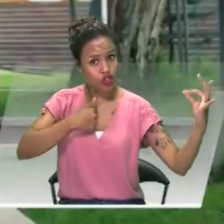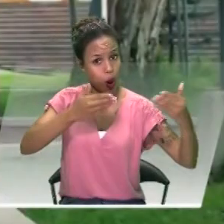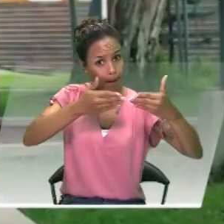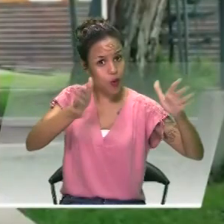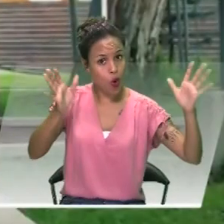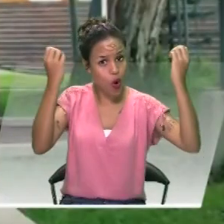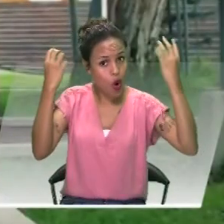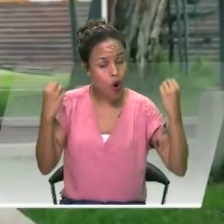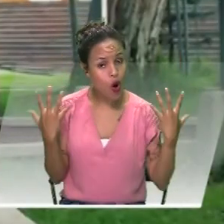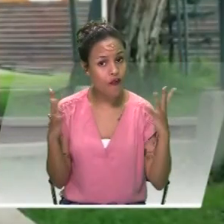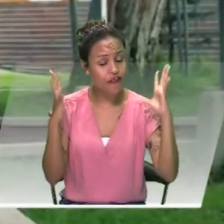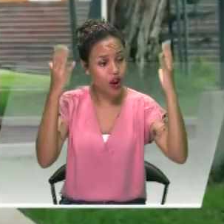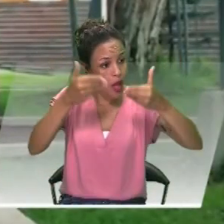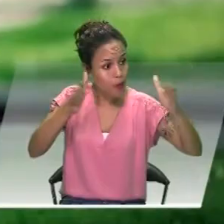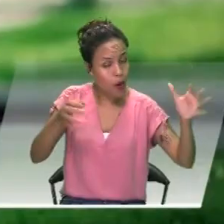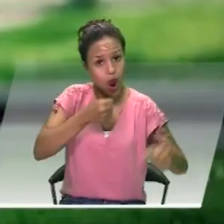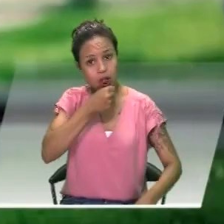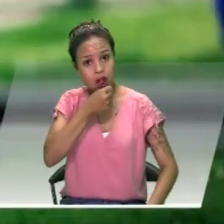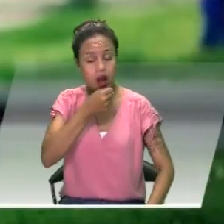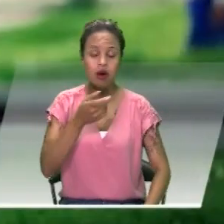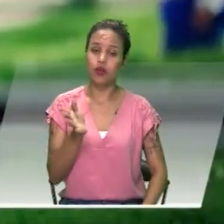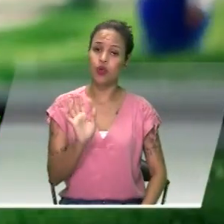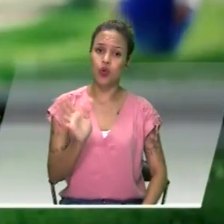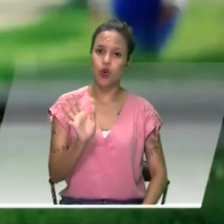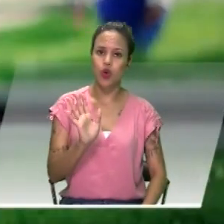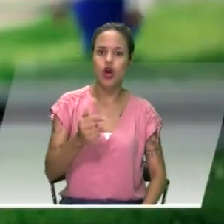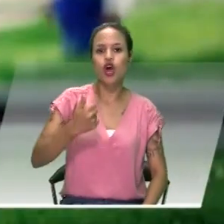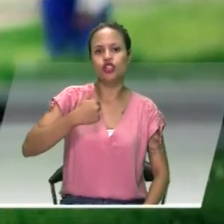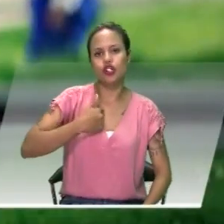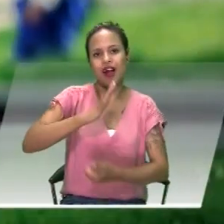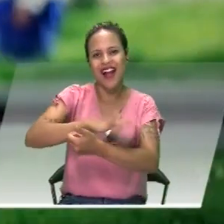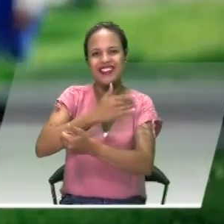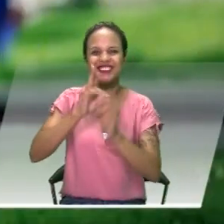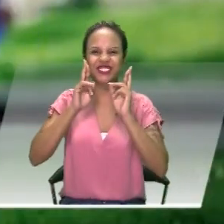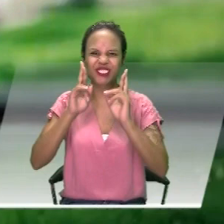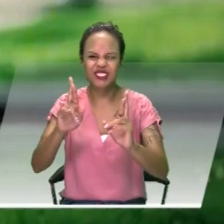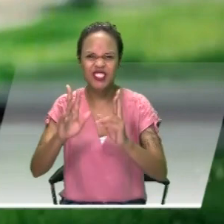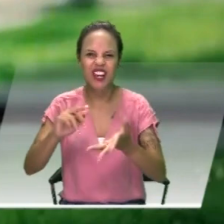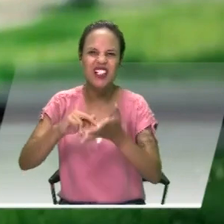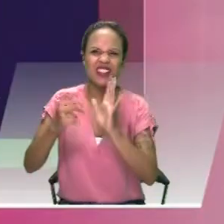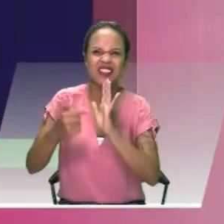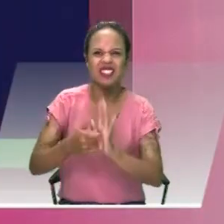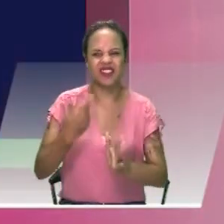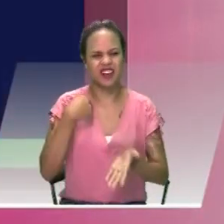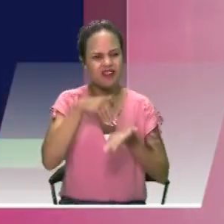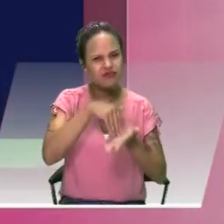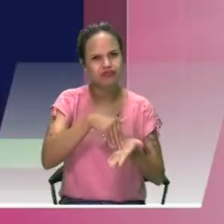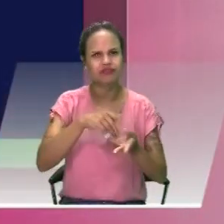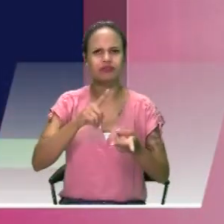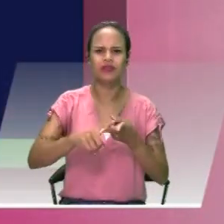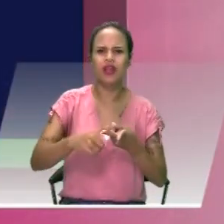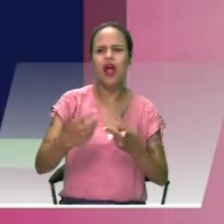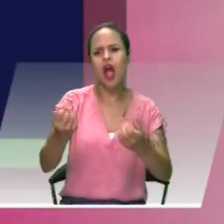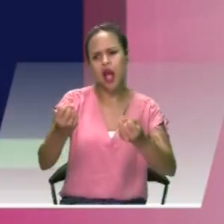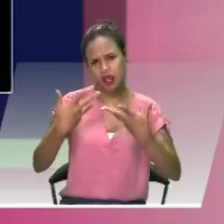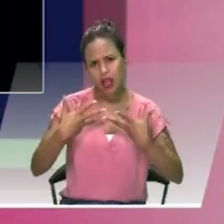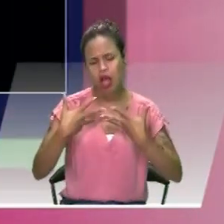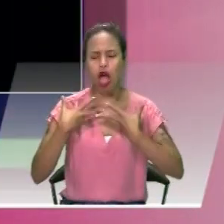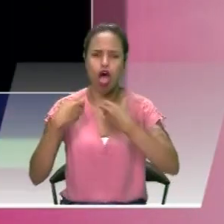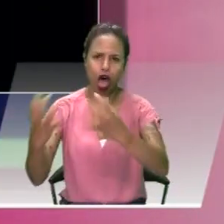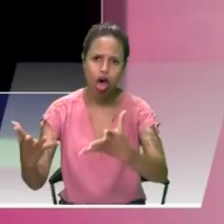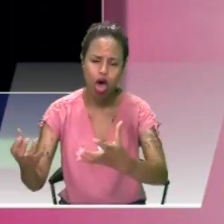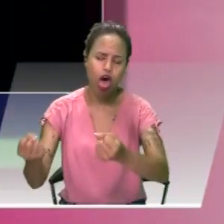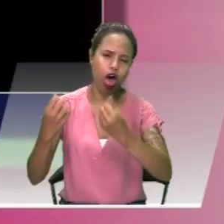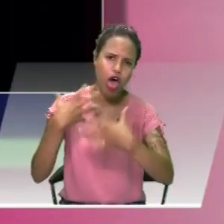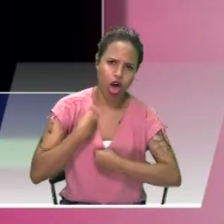Flores. Posada reconoció por canciones como Determíname un poquito y Me tomas y me dejas, respondió que ya tiene pactado